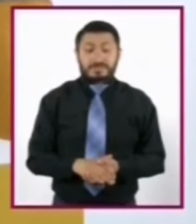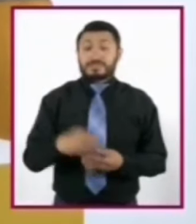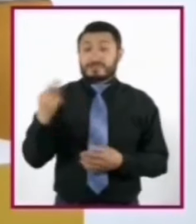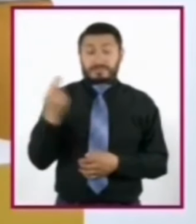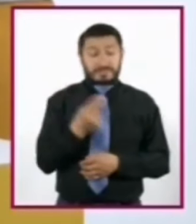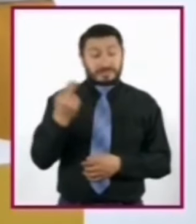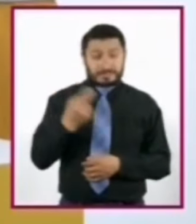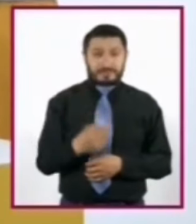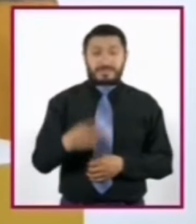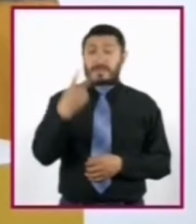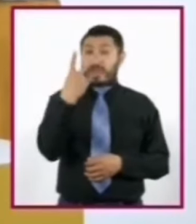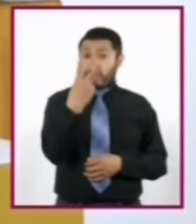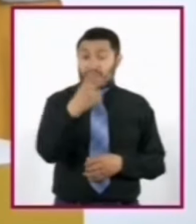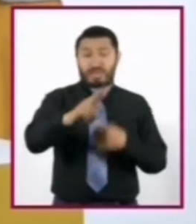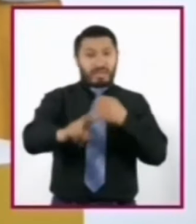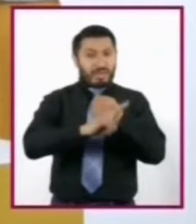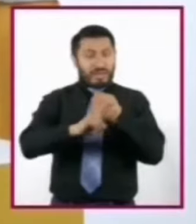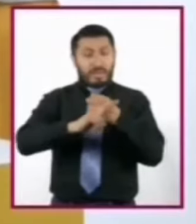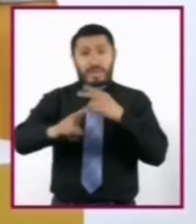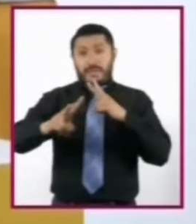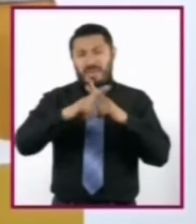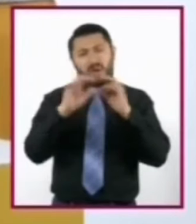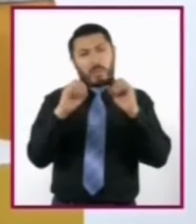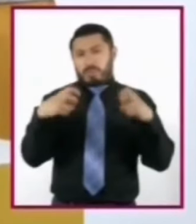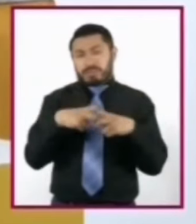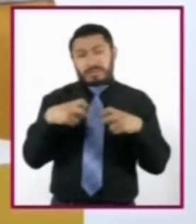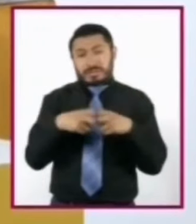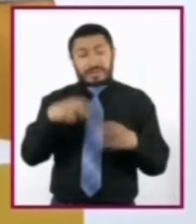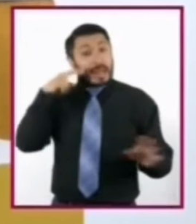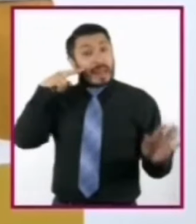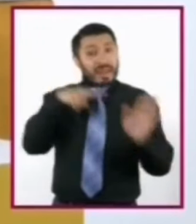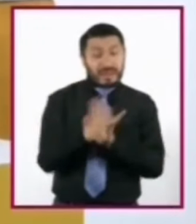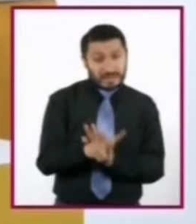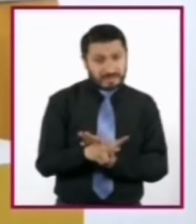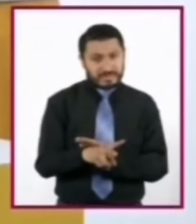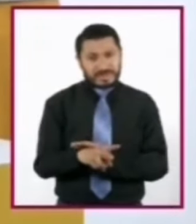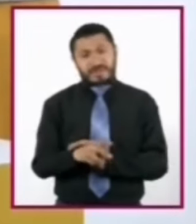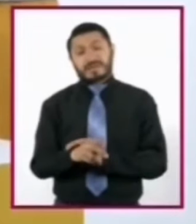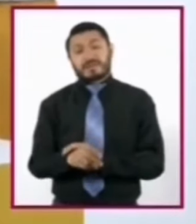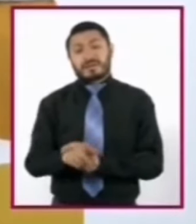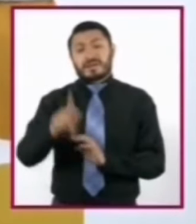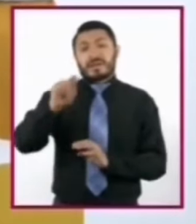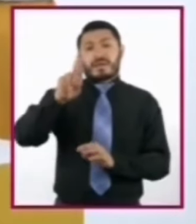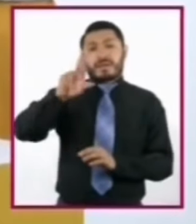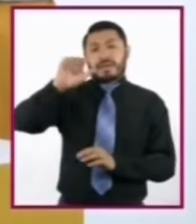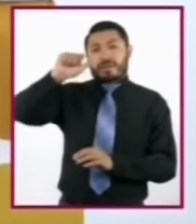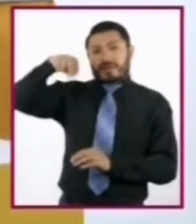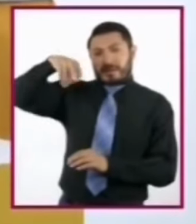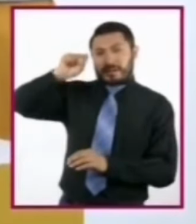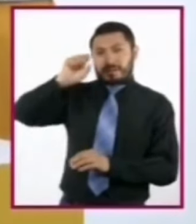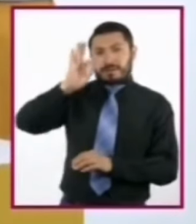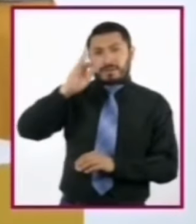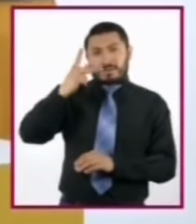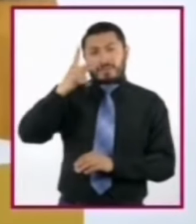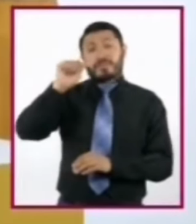Necesitaremos 2 vasos de vidrio o plástico transparentes con agua fría y agua